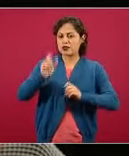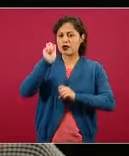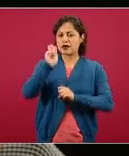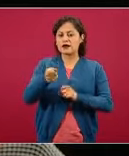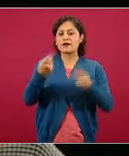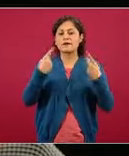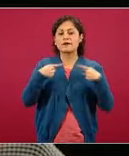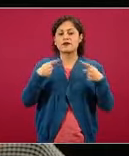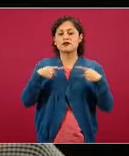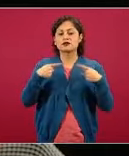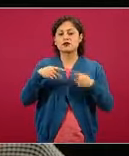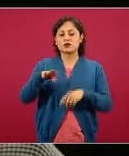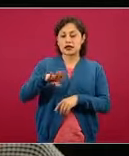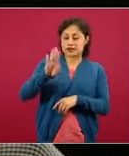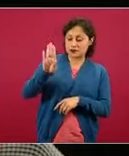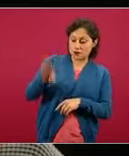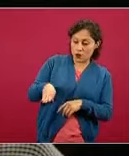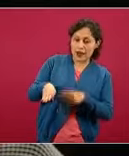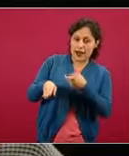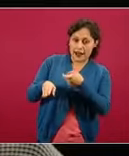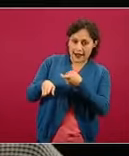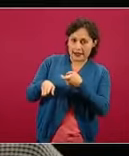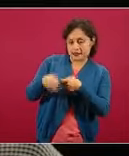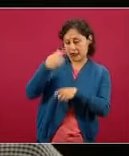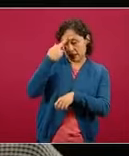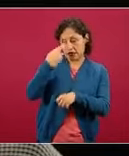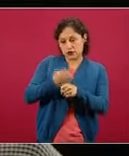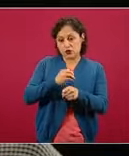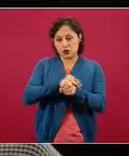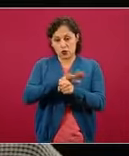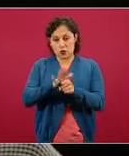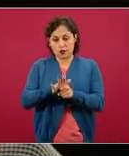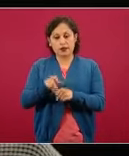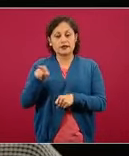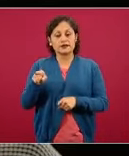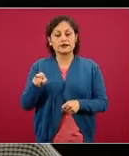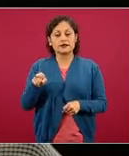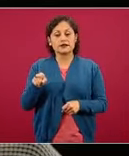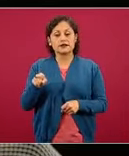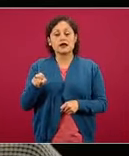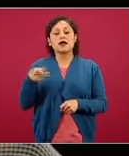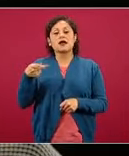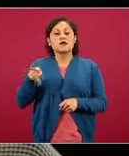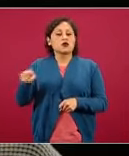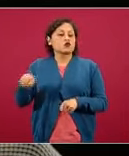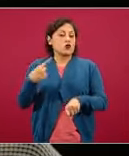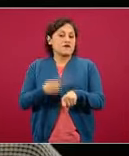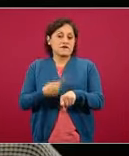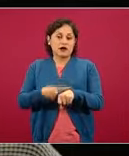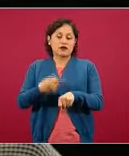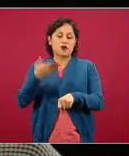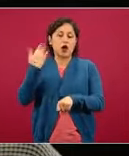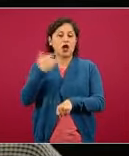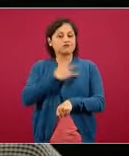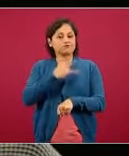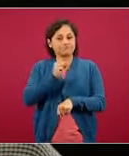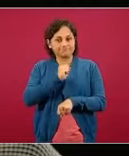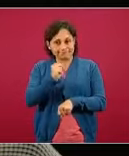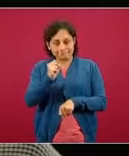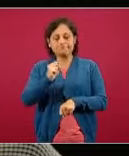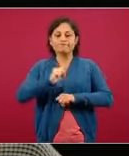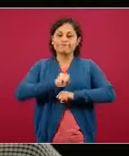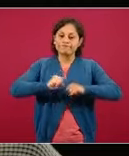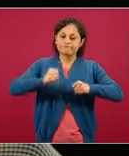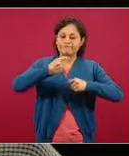digamos, las personas que hayan muerto por COVID, que tengan afecciones cardíacas, sobrepeso, todas